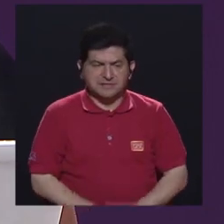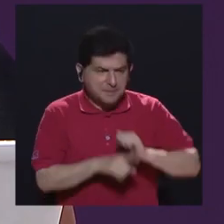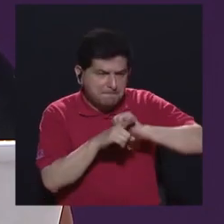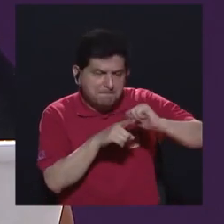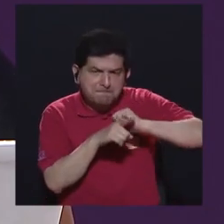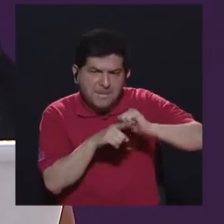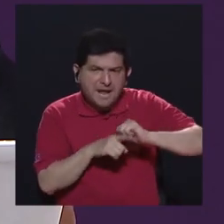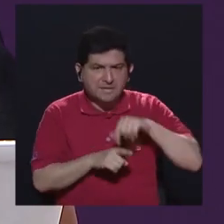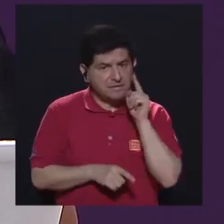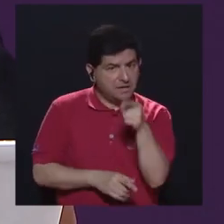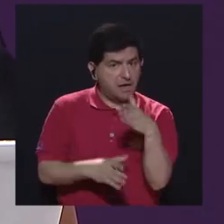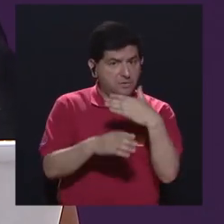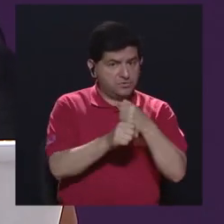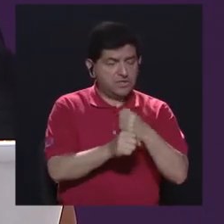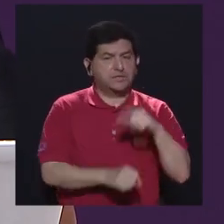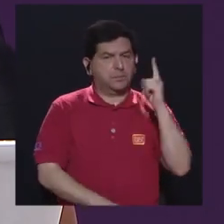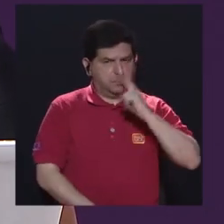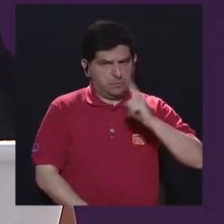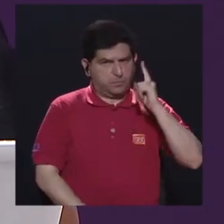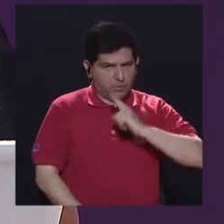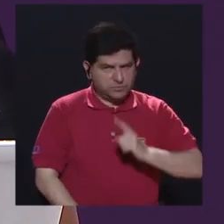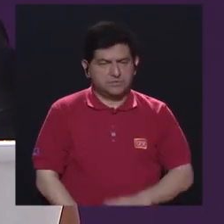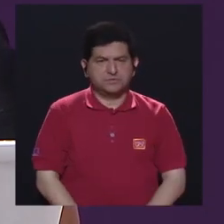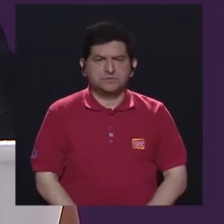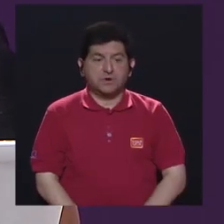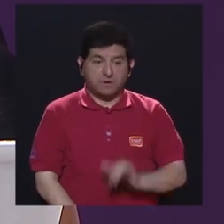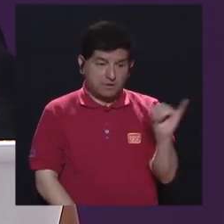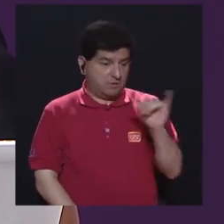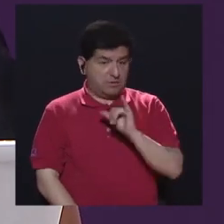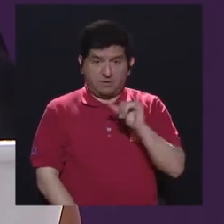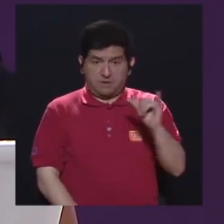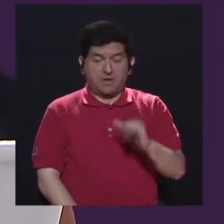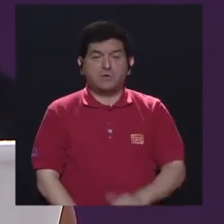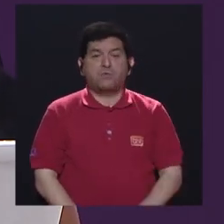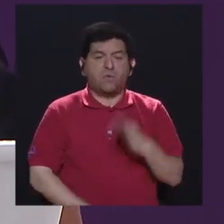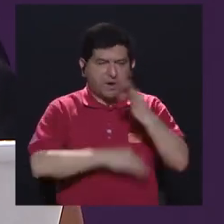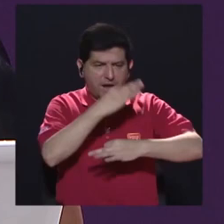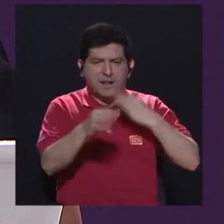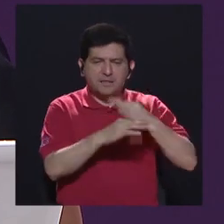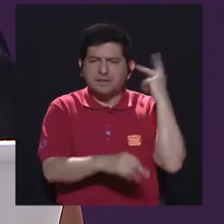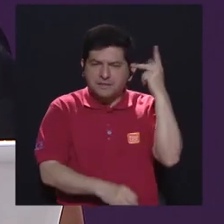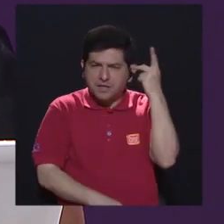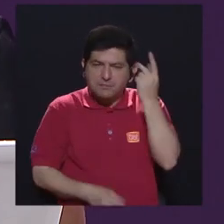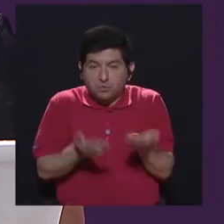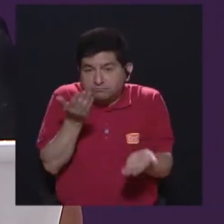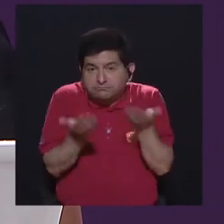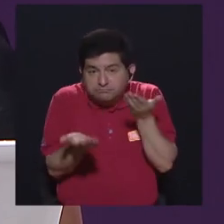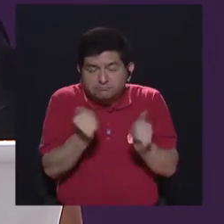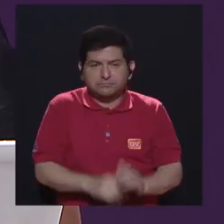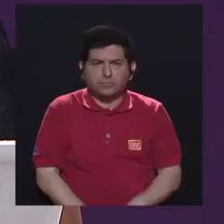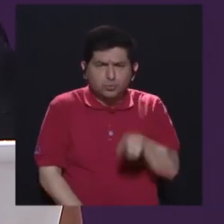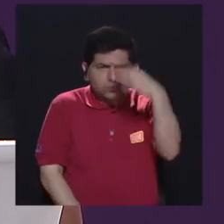que ustedes hacen de la prostitución, que es un ejercicio que también es político de alguna manera, ¿verdad? ¿Ustedes creen que